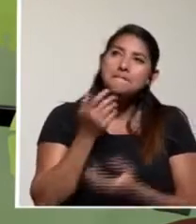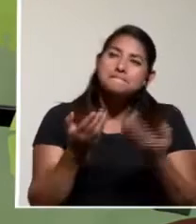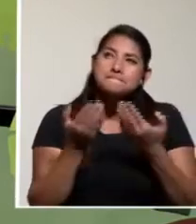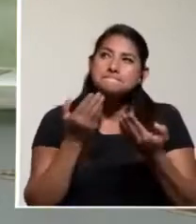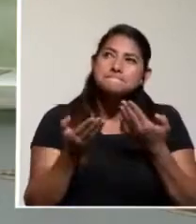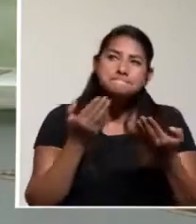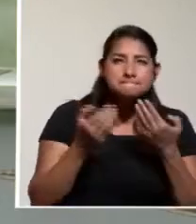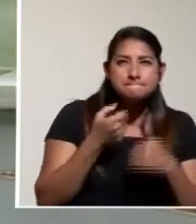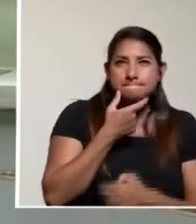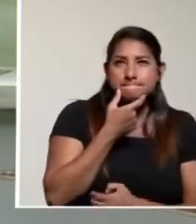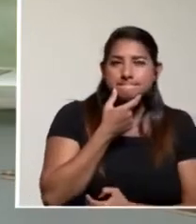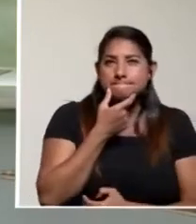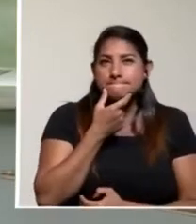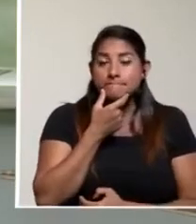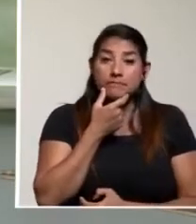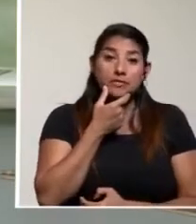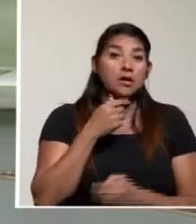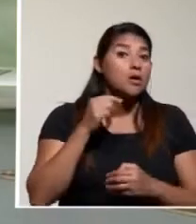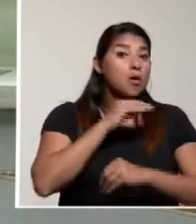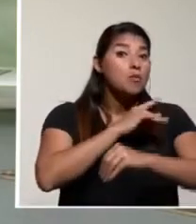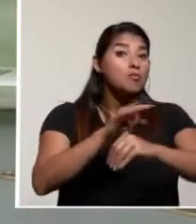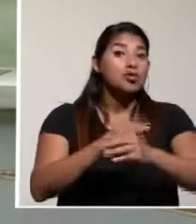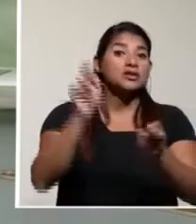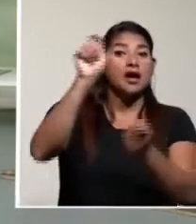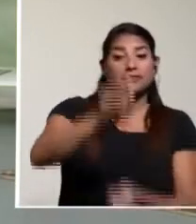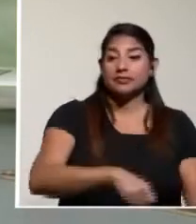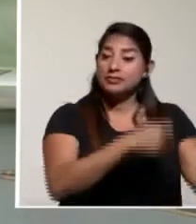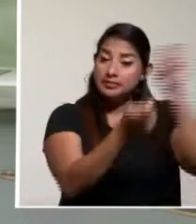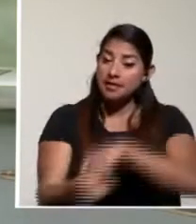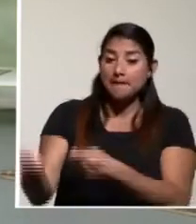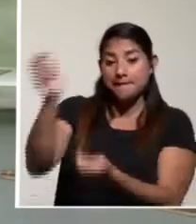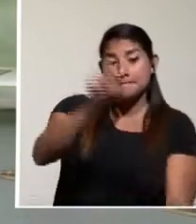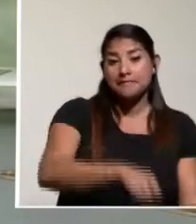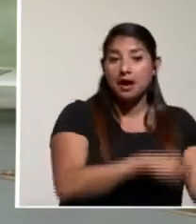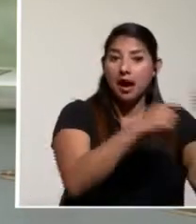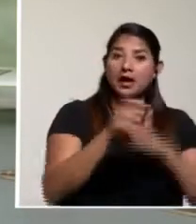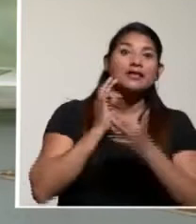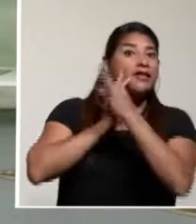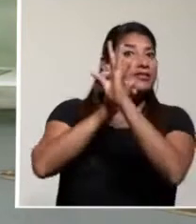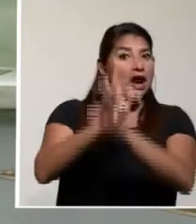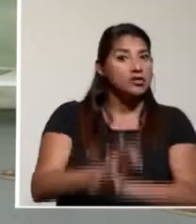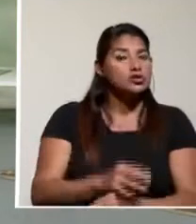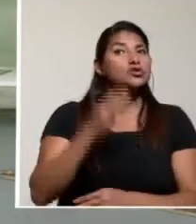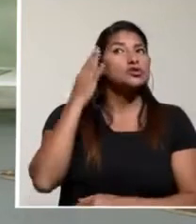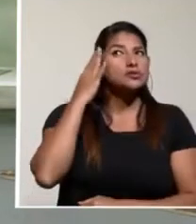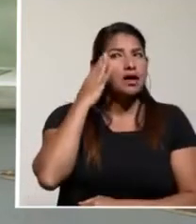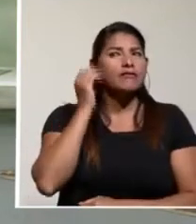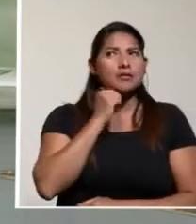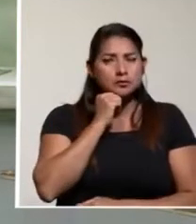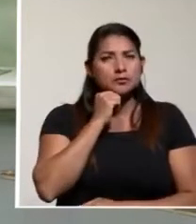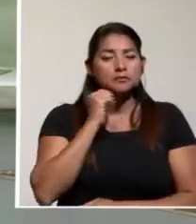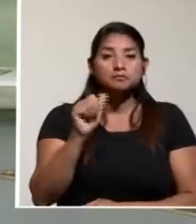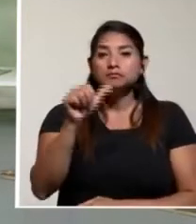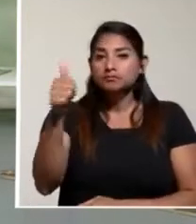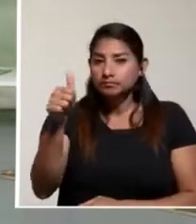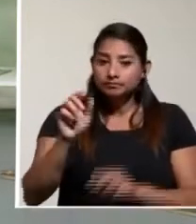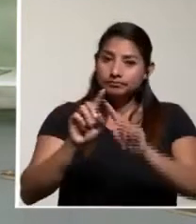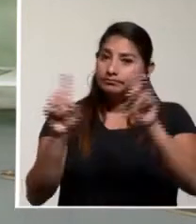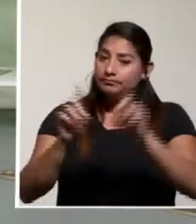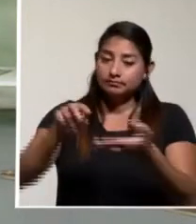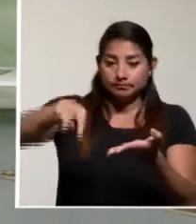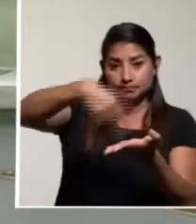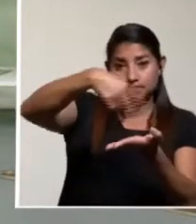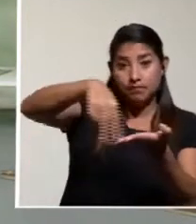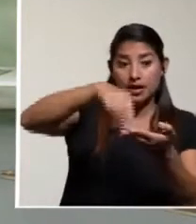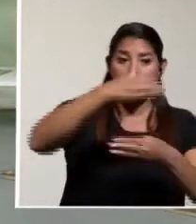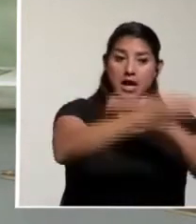ser la música típica, por ejemplo, sí, que es muy tradicional, claro. Entonces hoy vamos a explorar muchos bailes del